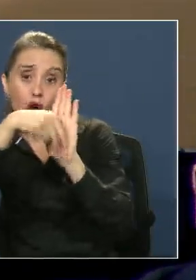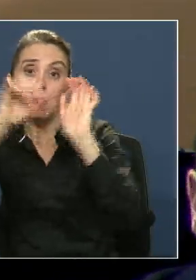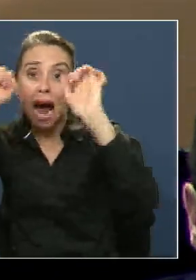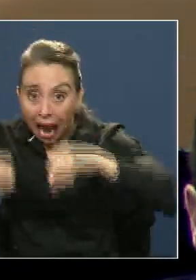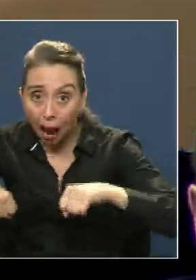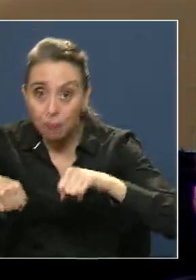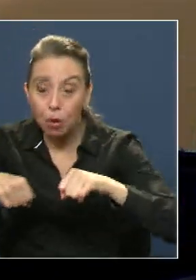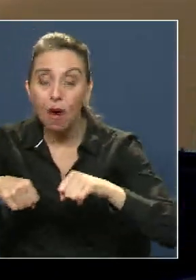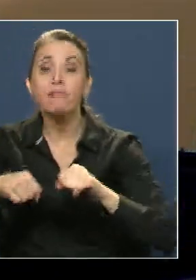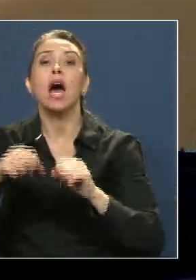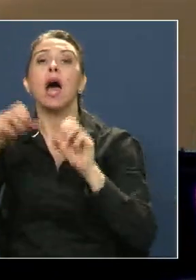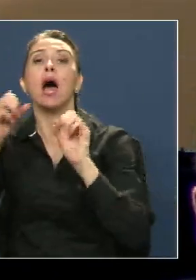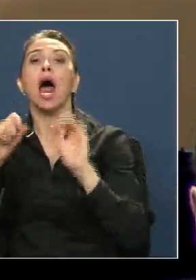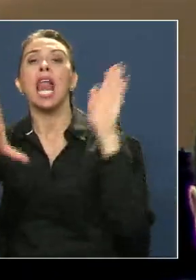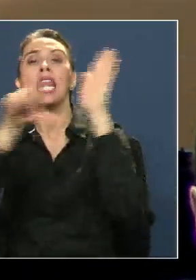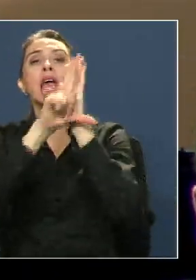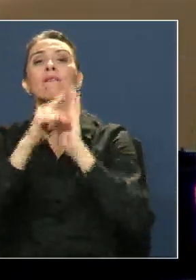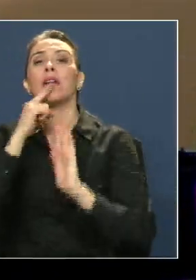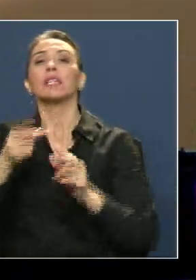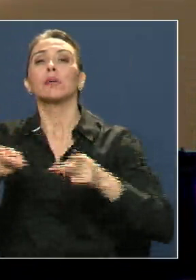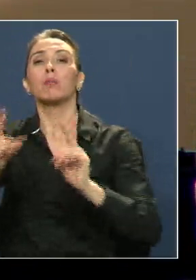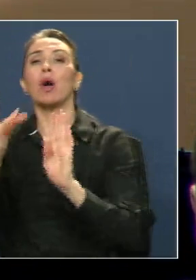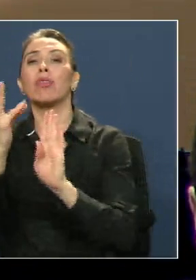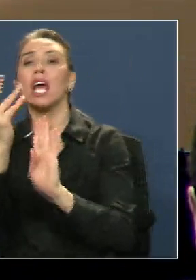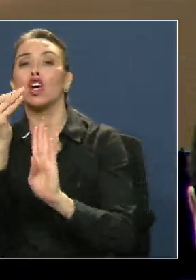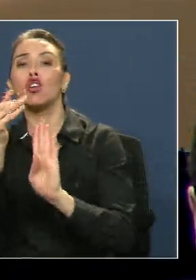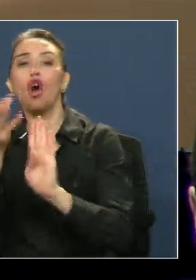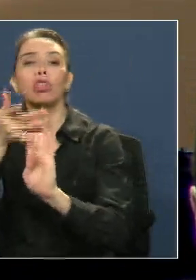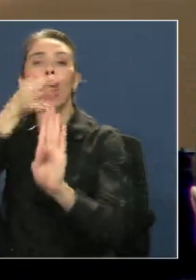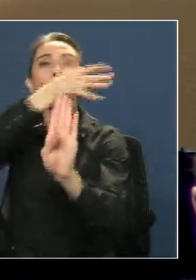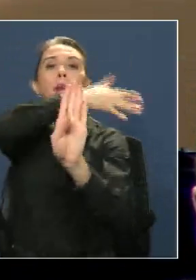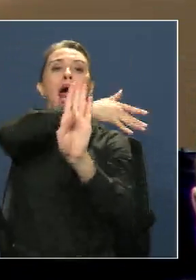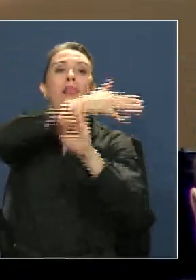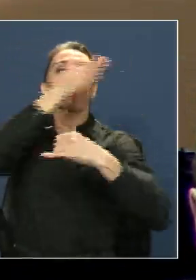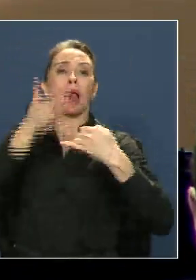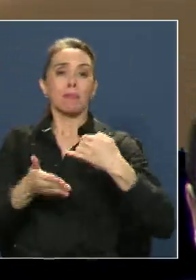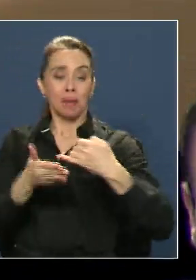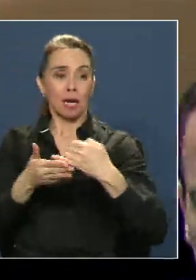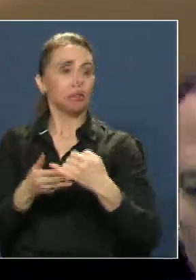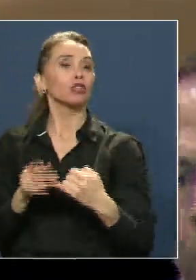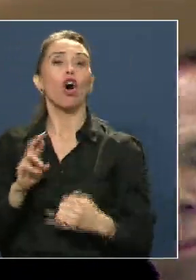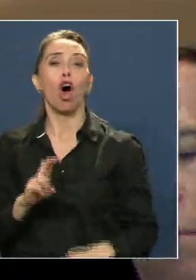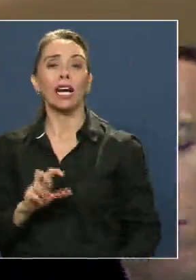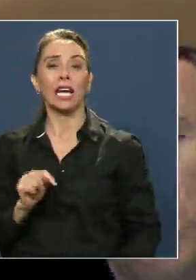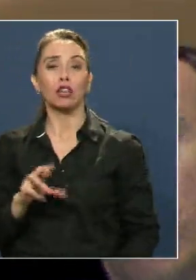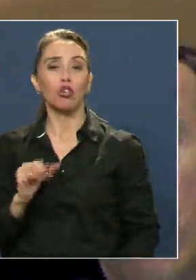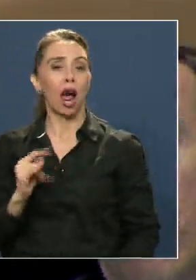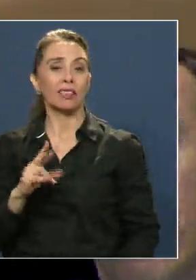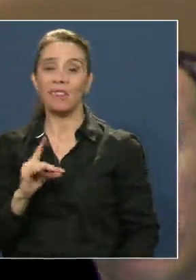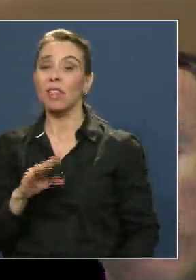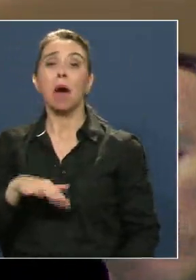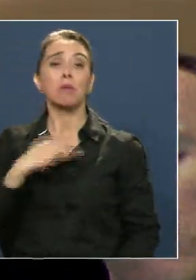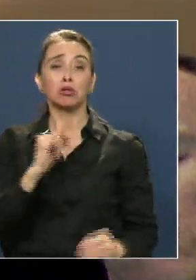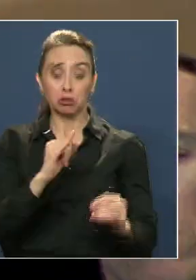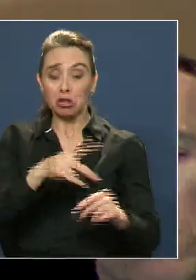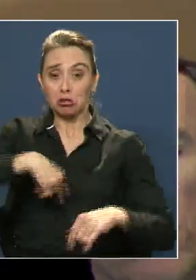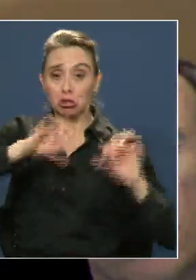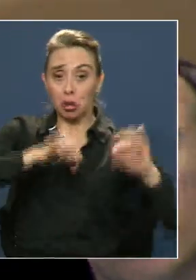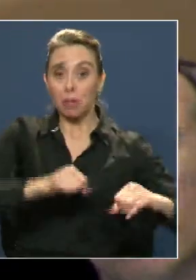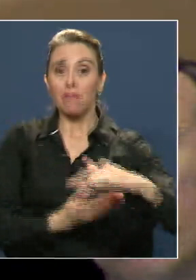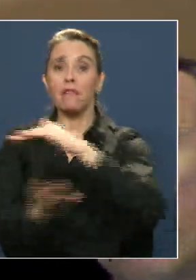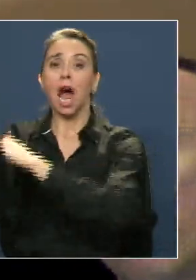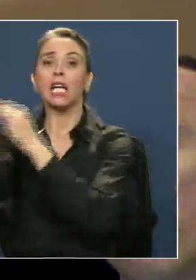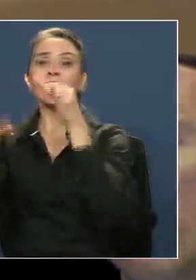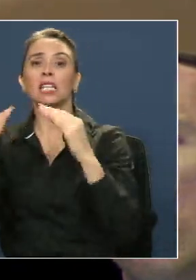ser ley, porque el Tribunal Constitucional tiene que declararlo inconstitucional porque atenta directamente contra la Constitución.